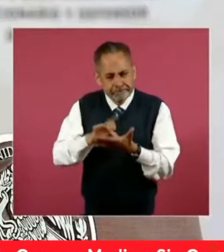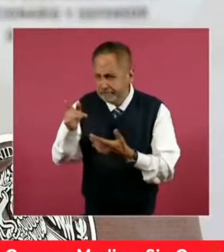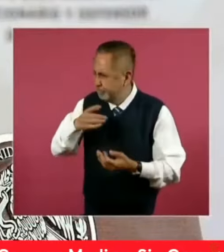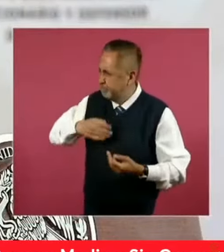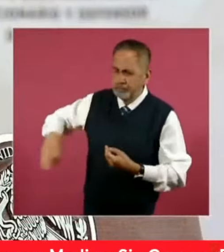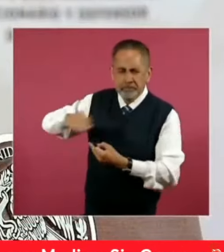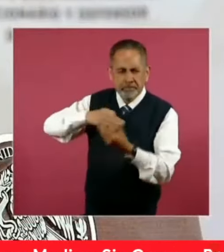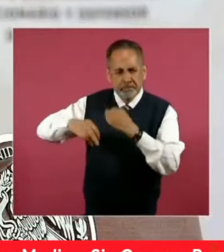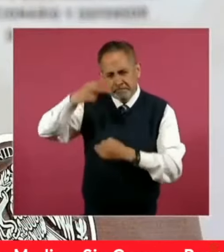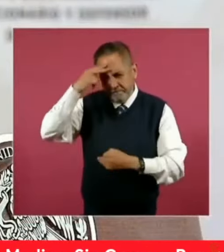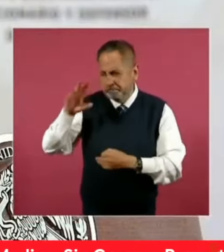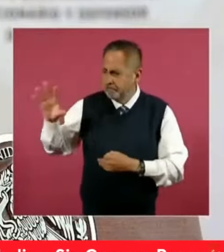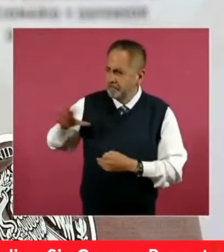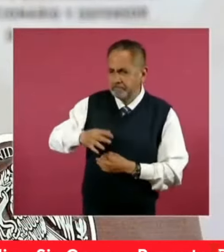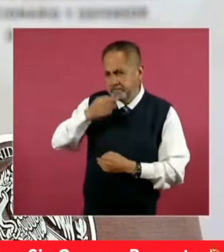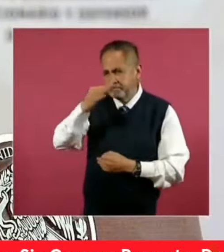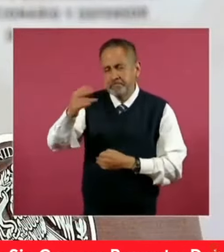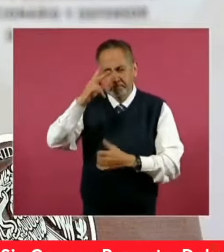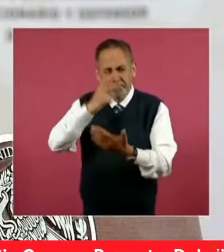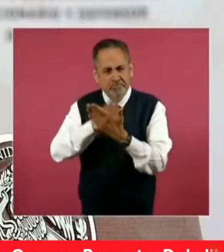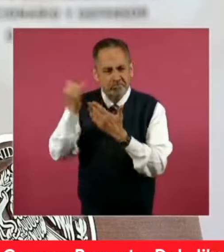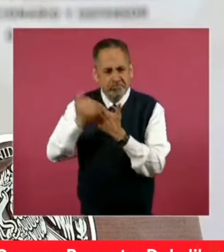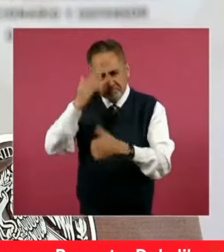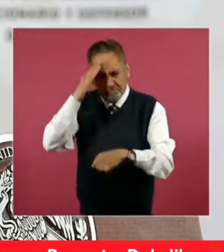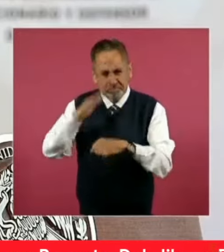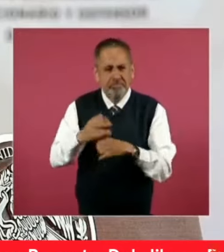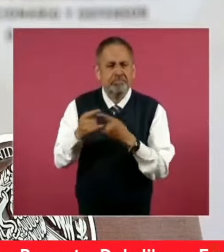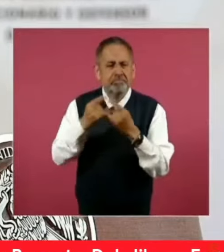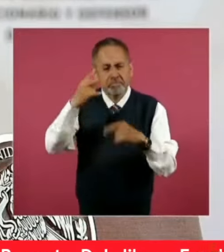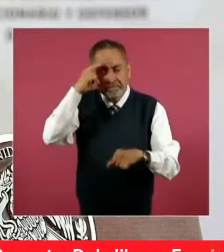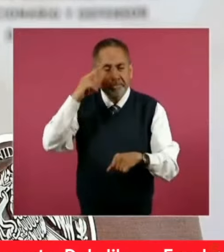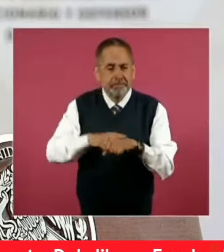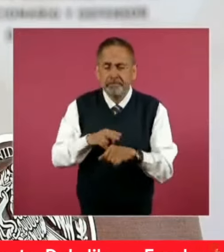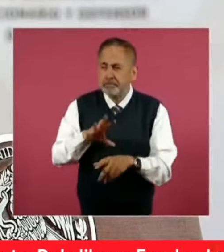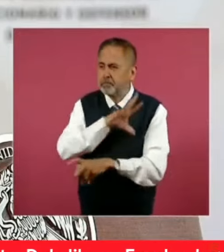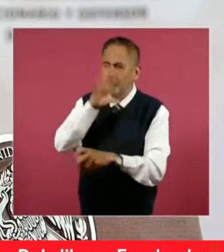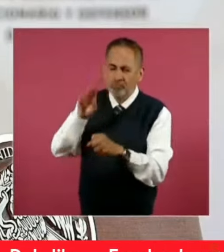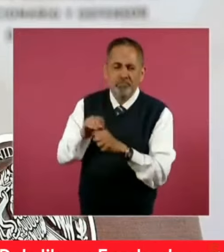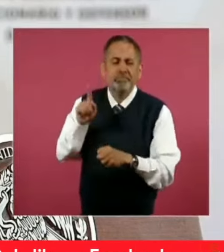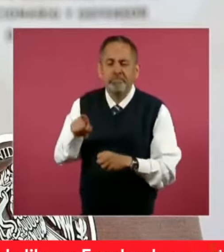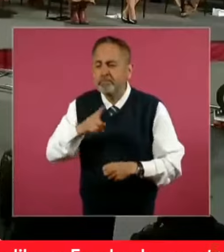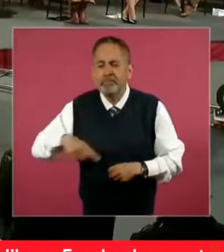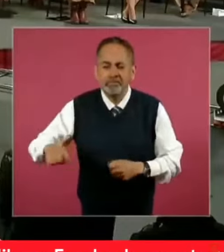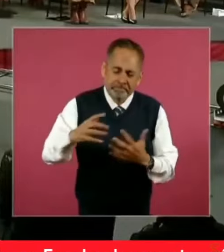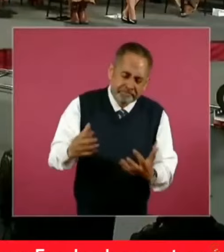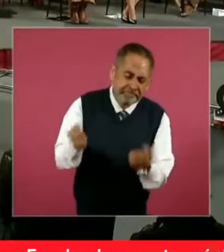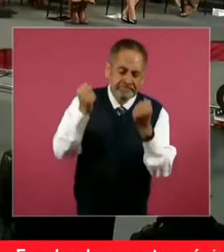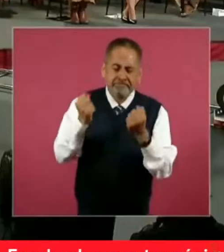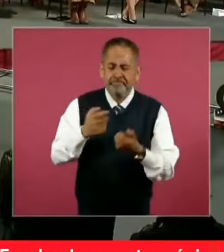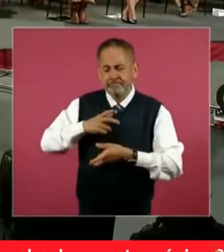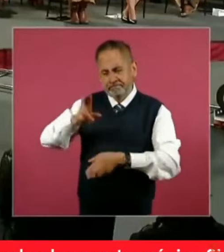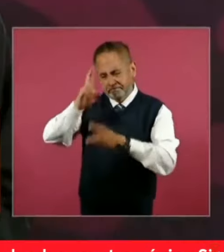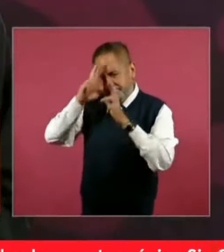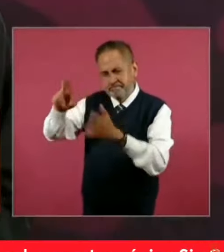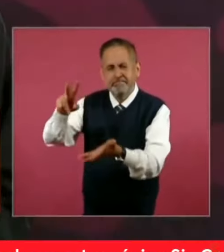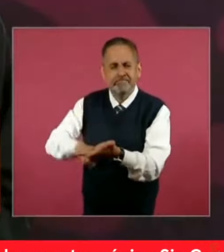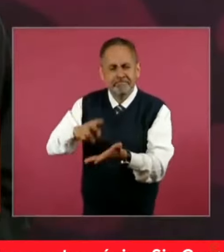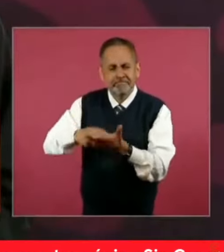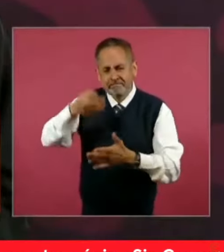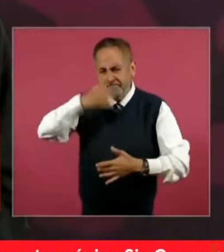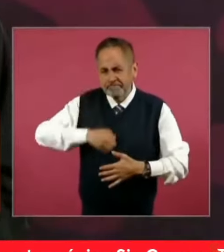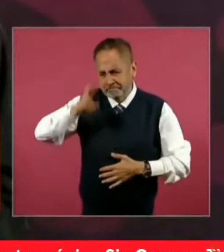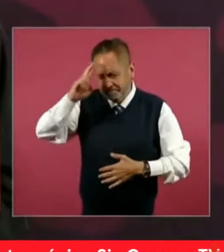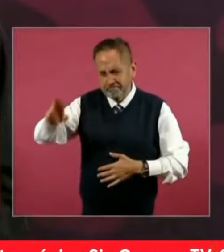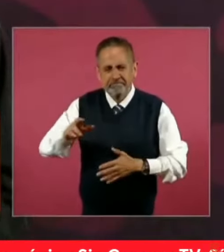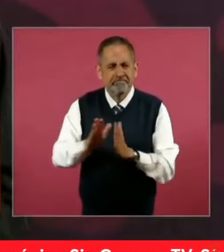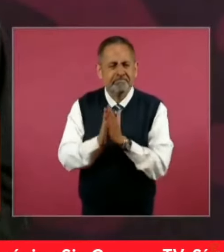parte de los mexicanos el proyecto de memoria histórica y cultural de México, parte del cual es el rescate, revaloración, dignificación de los